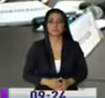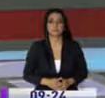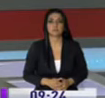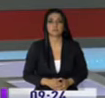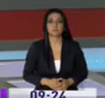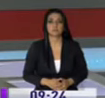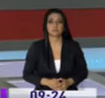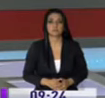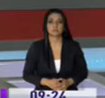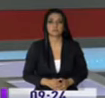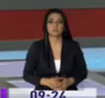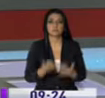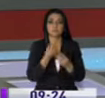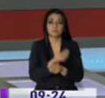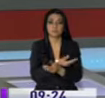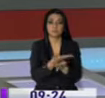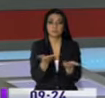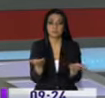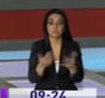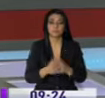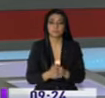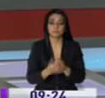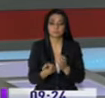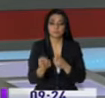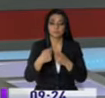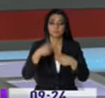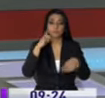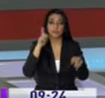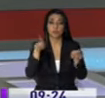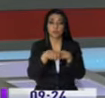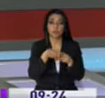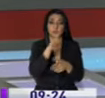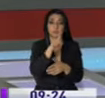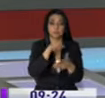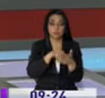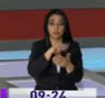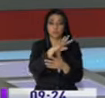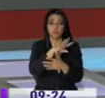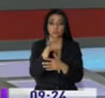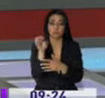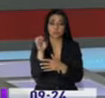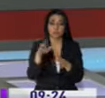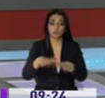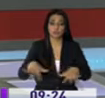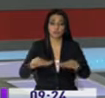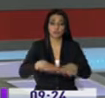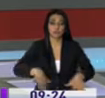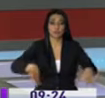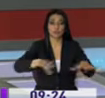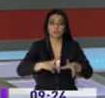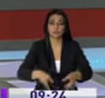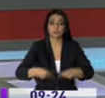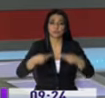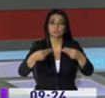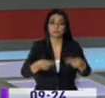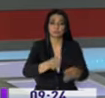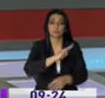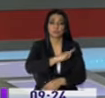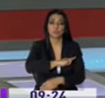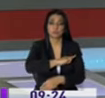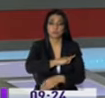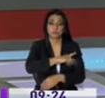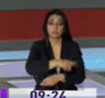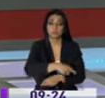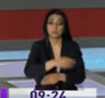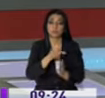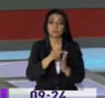Aldaz. Es tiempo de contarles que mediante la suscripción de un acuerdo, más de 1.400 macro lotes fueron entregados por las municipalidades del